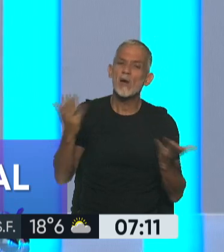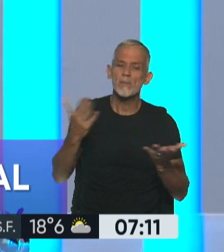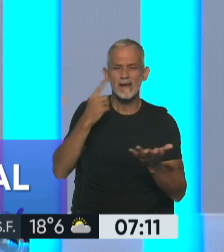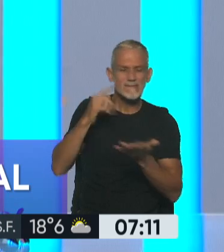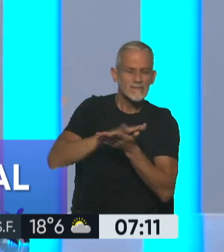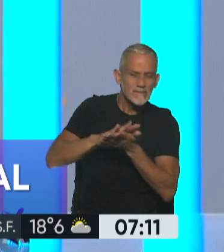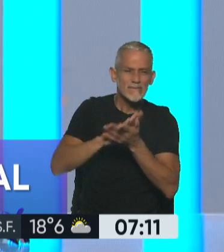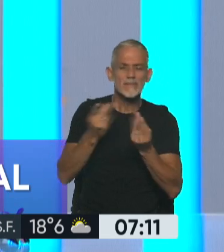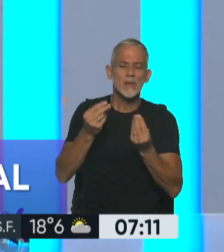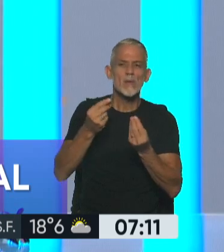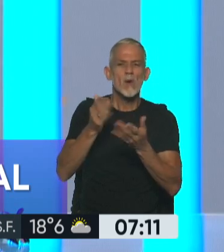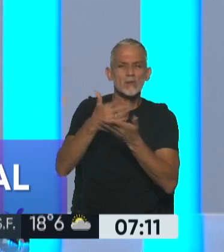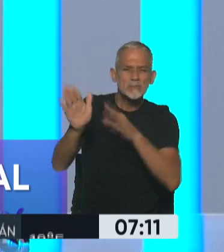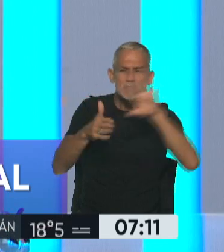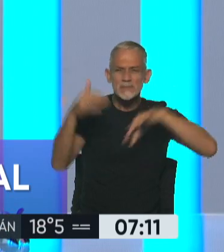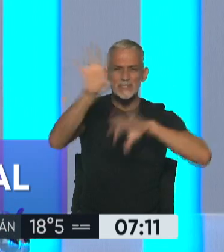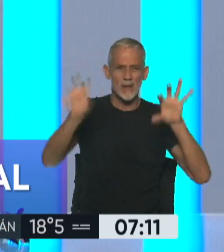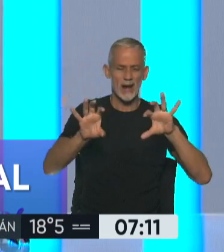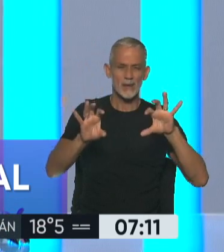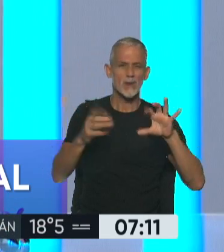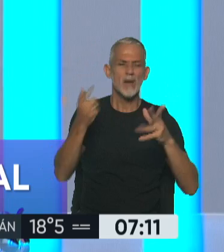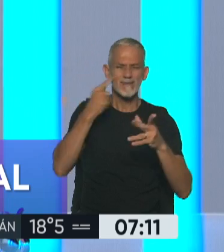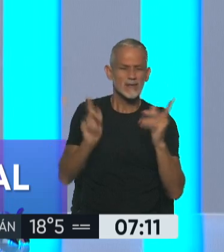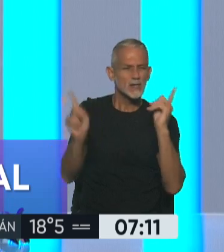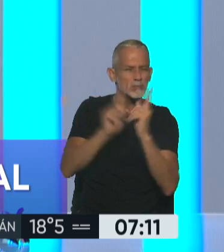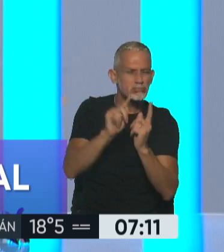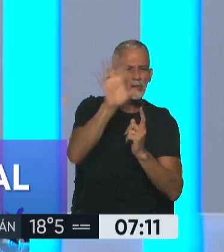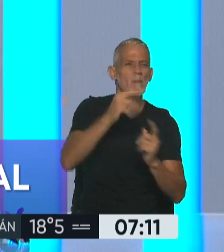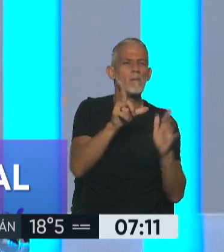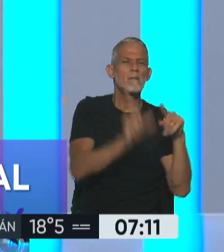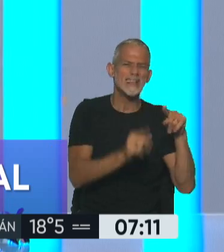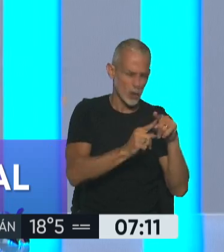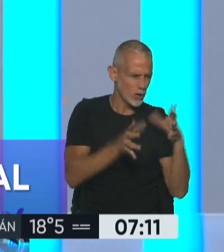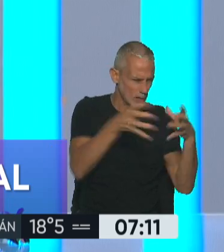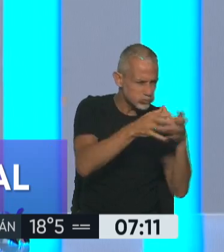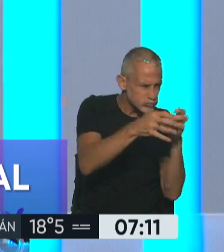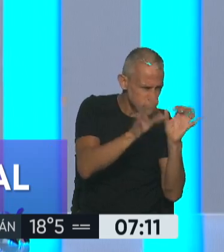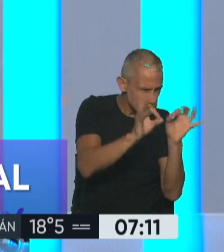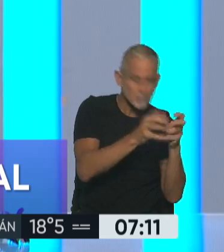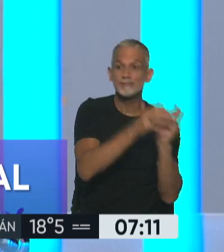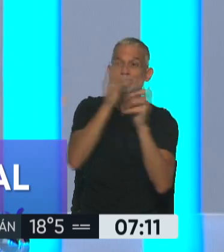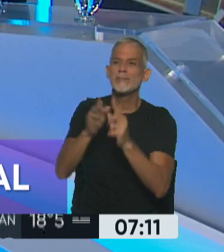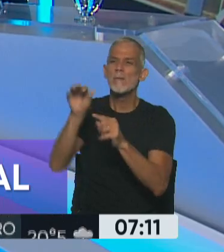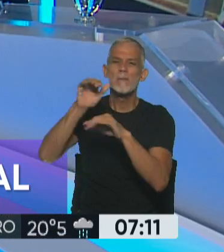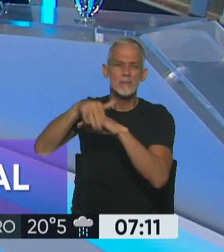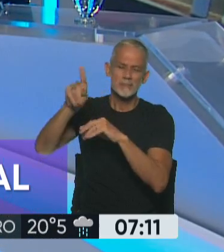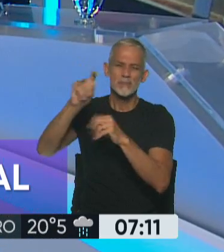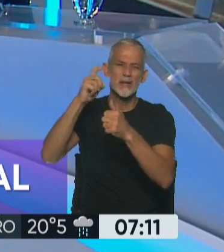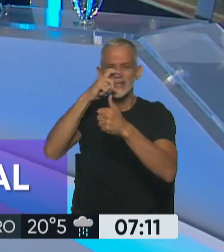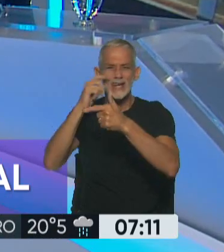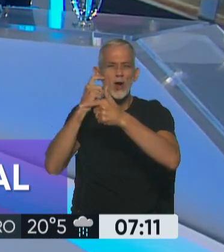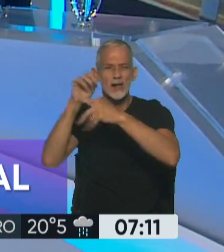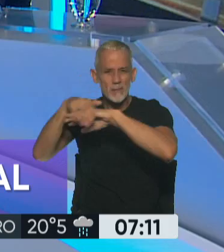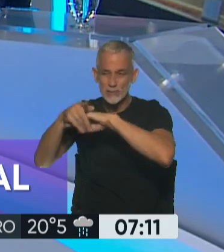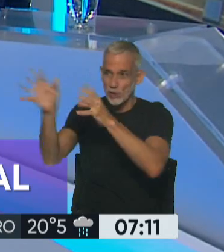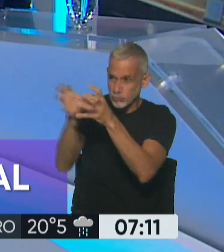de regionalizar el país y decir, bueno, nos juntamos con los gobernadores patagónicos, nos juntamos con los gobernadores mesopotámicos, los